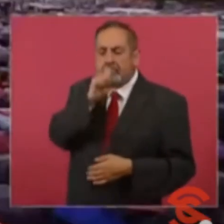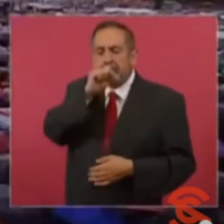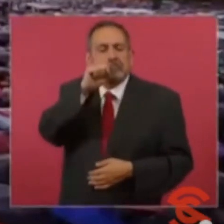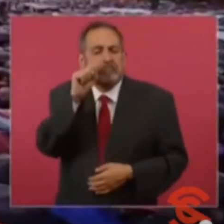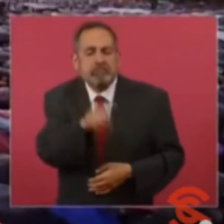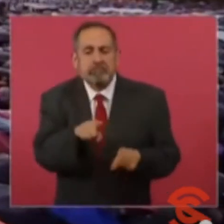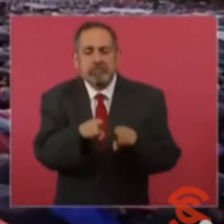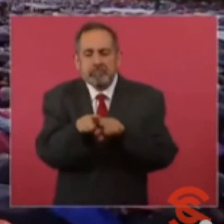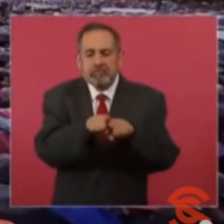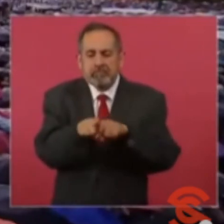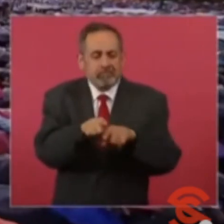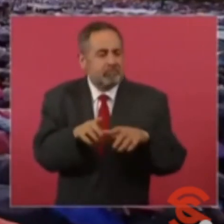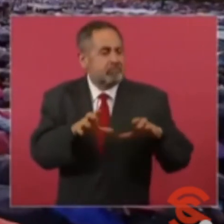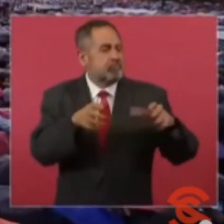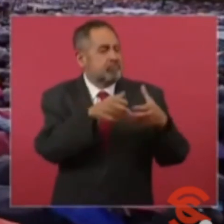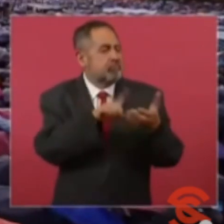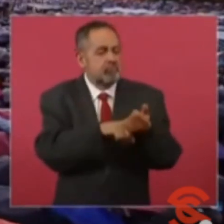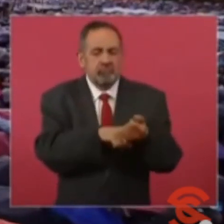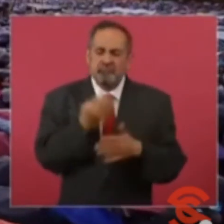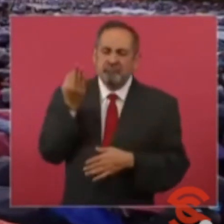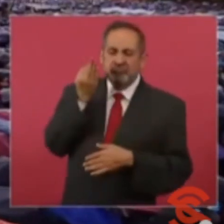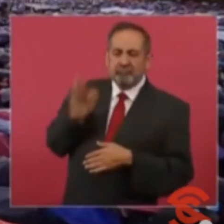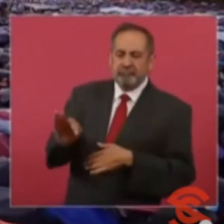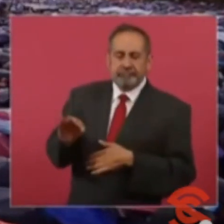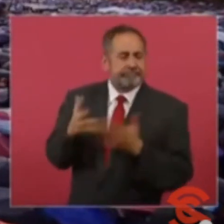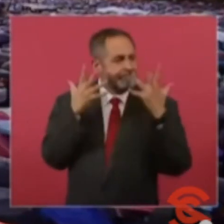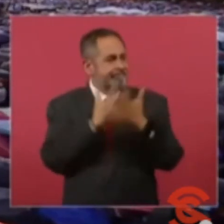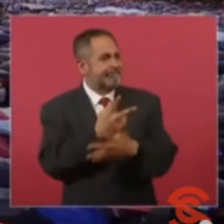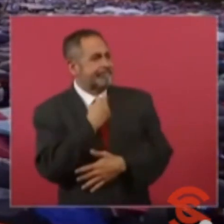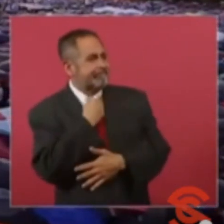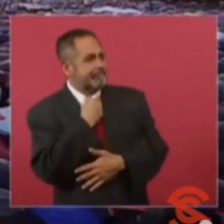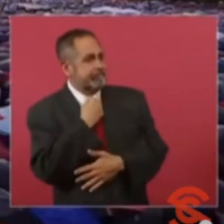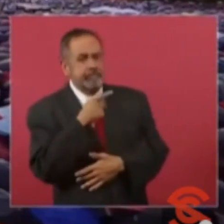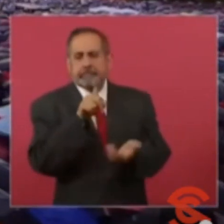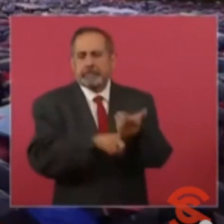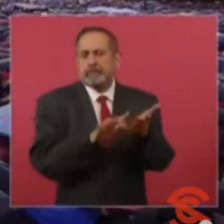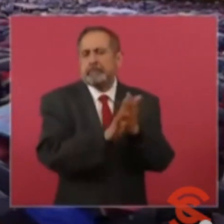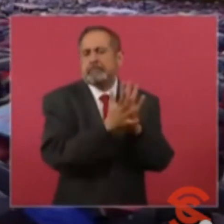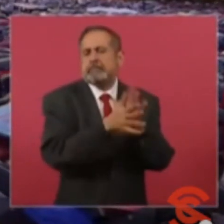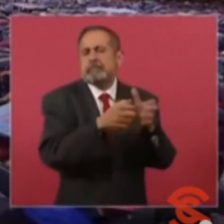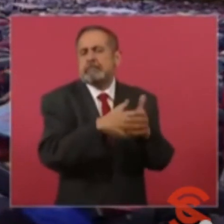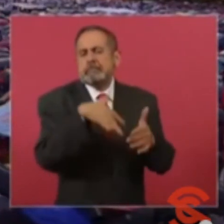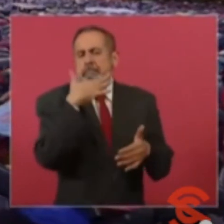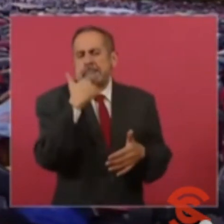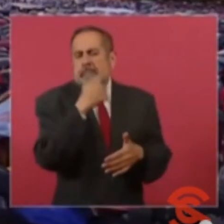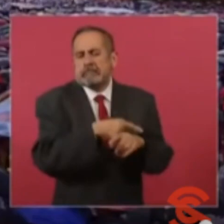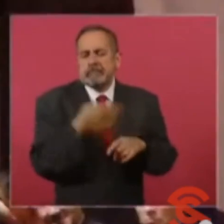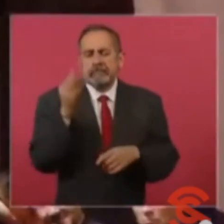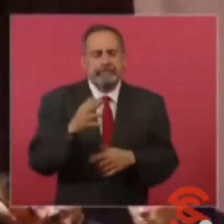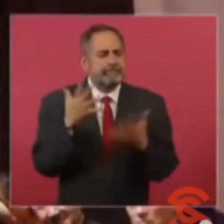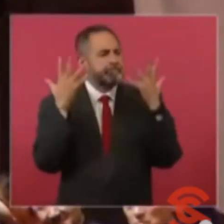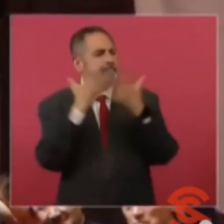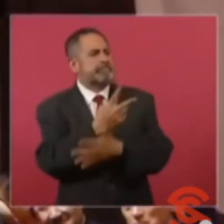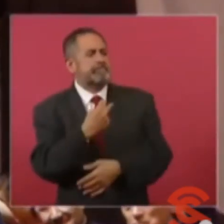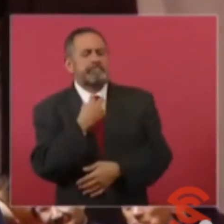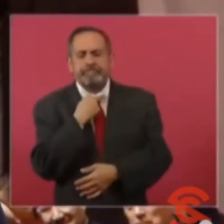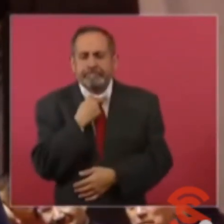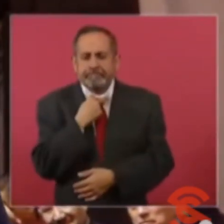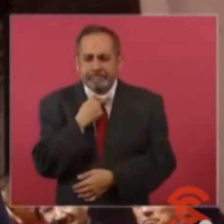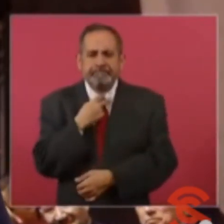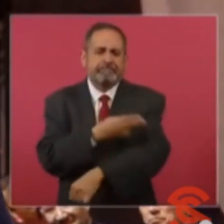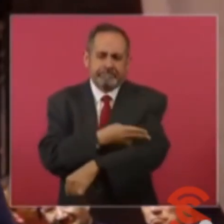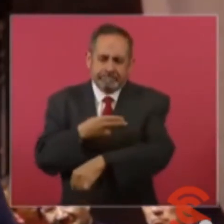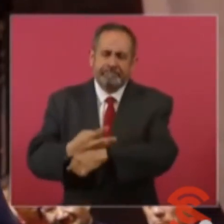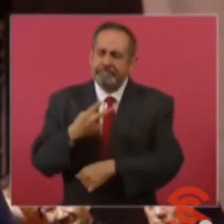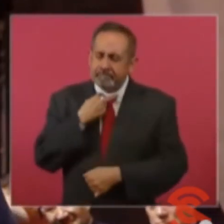propios hermanos de clase y de una pandilla de rufianes. Por eso,